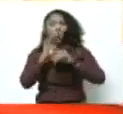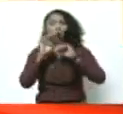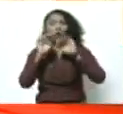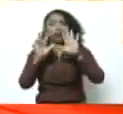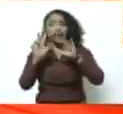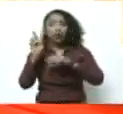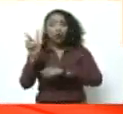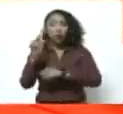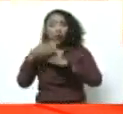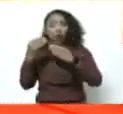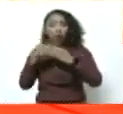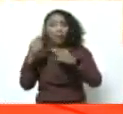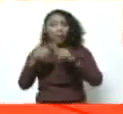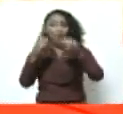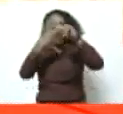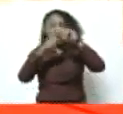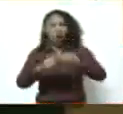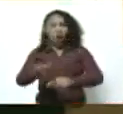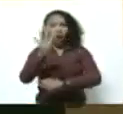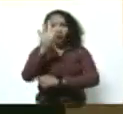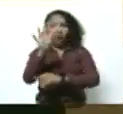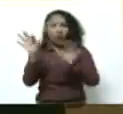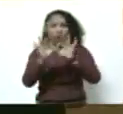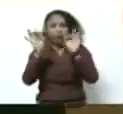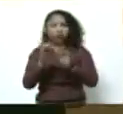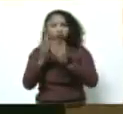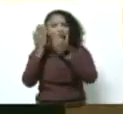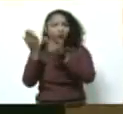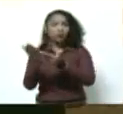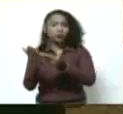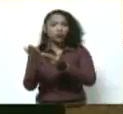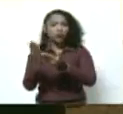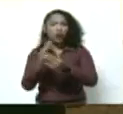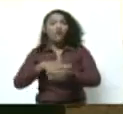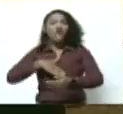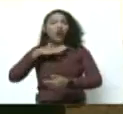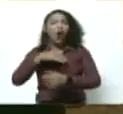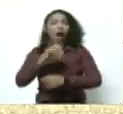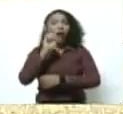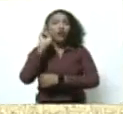$1,832,482. Pero si sumamos las cuatro donaciones, hemos llegado a